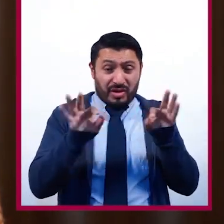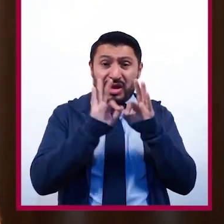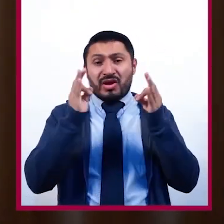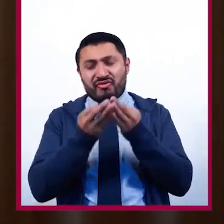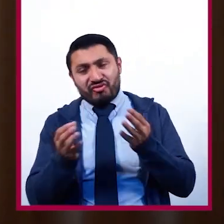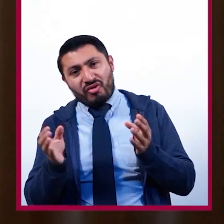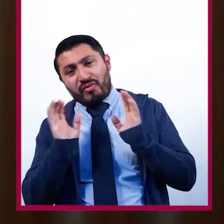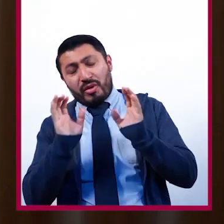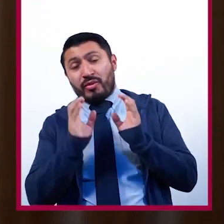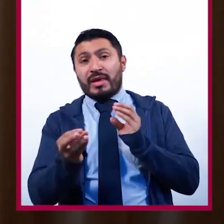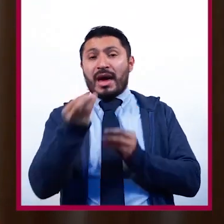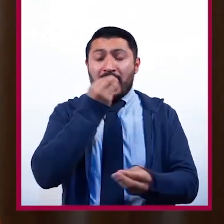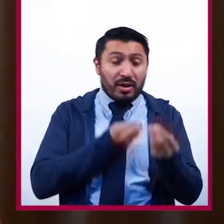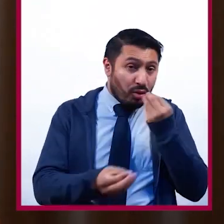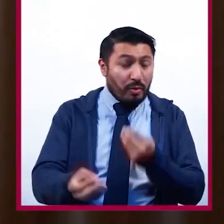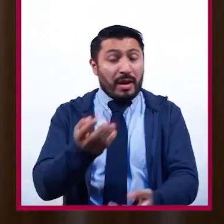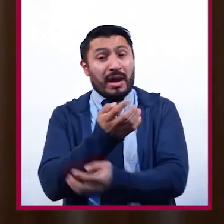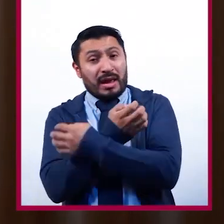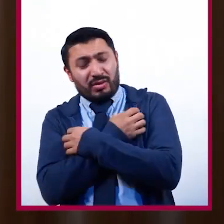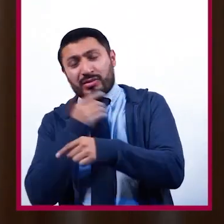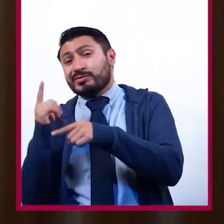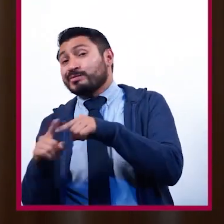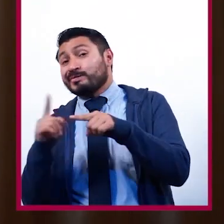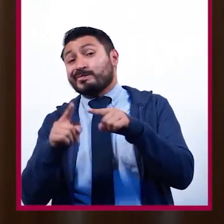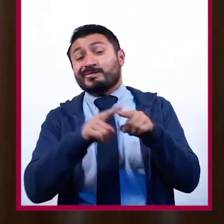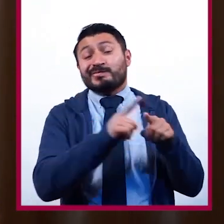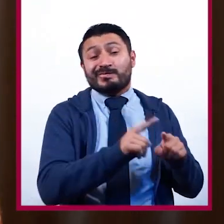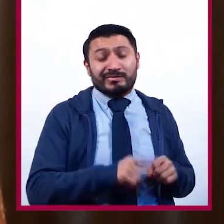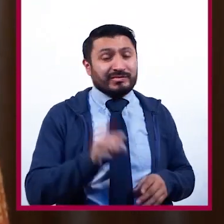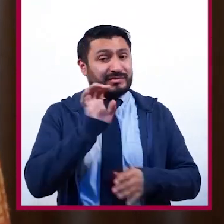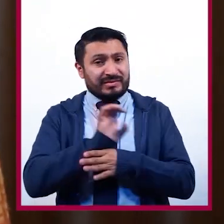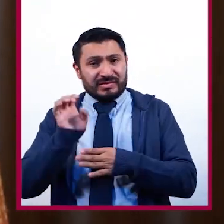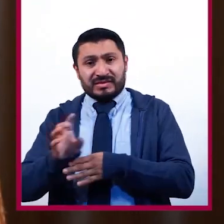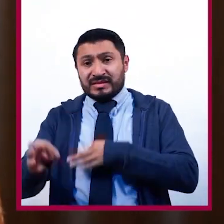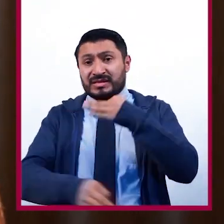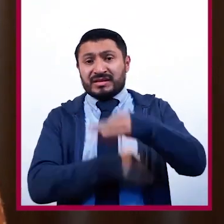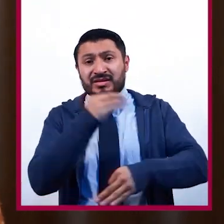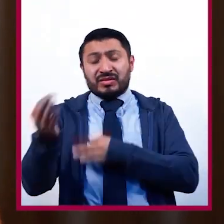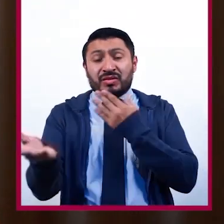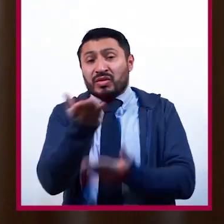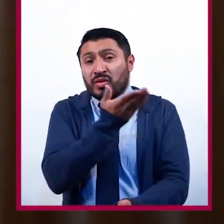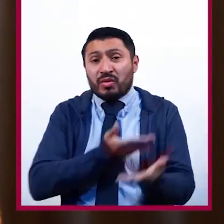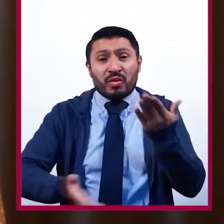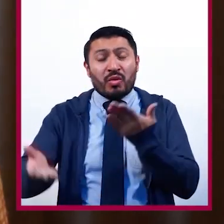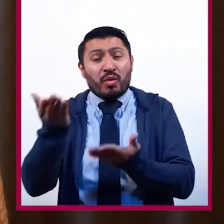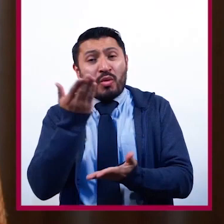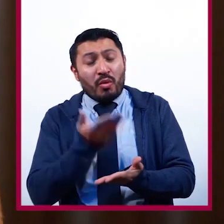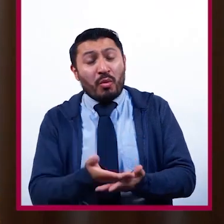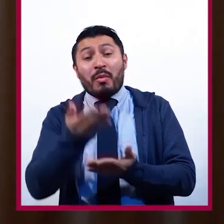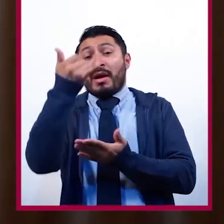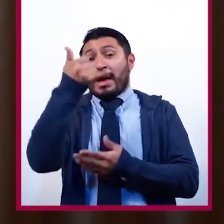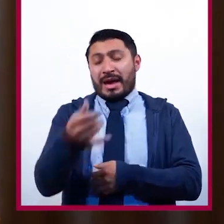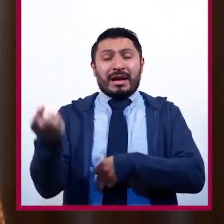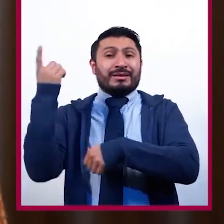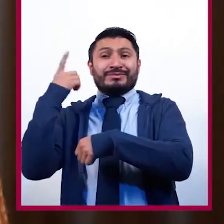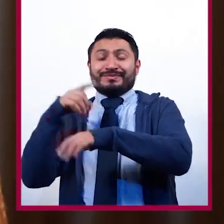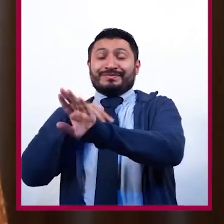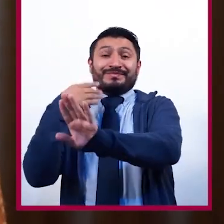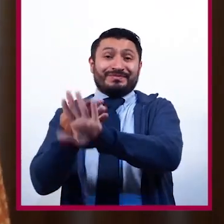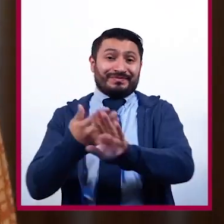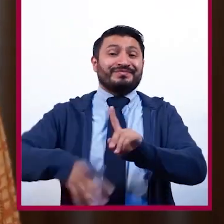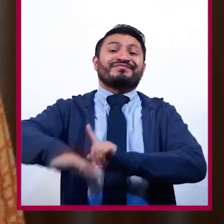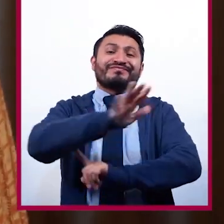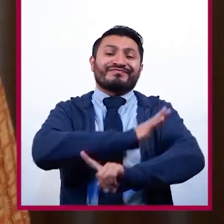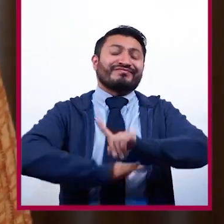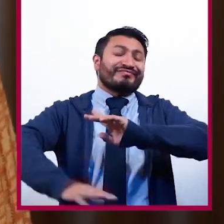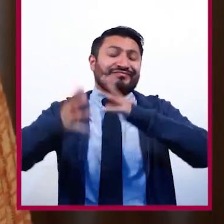misma educación. Entonces, al convivir todos y dañar tanto los ecosistemas,